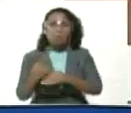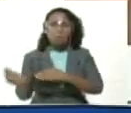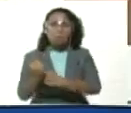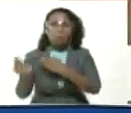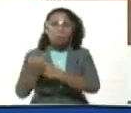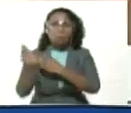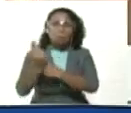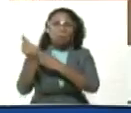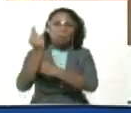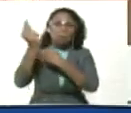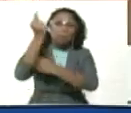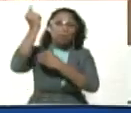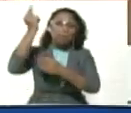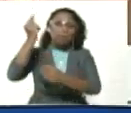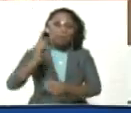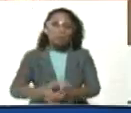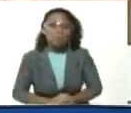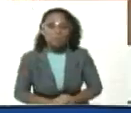tiroteados.